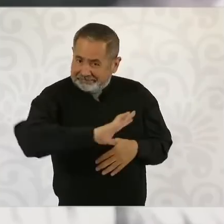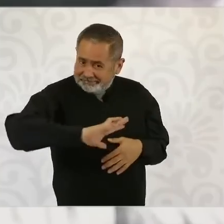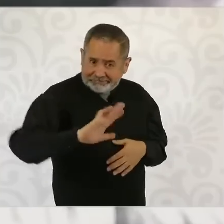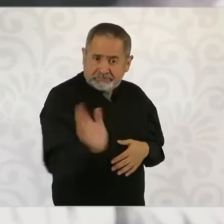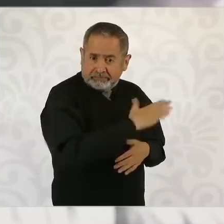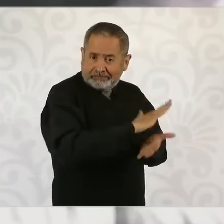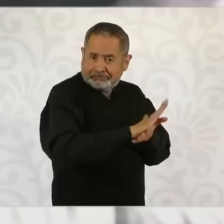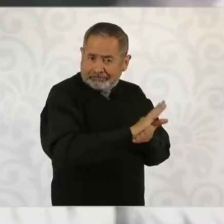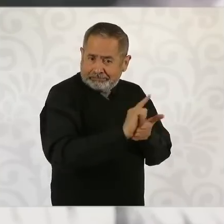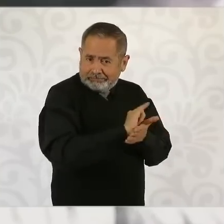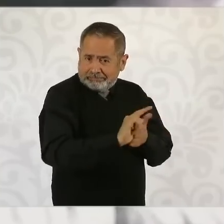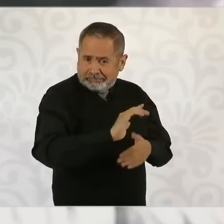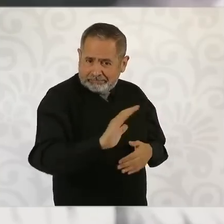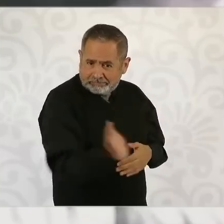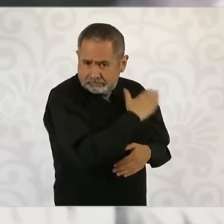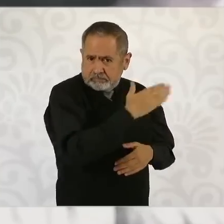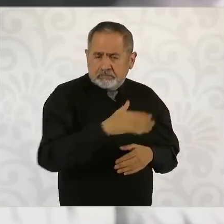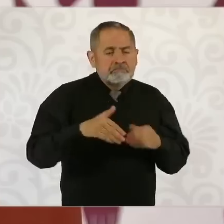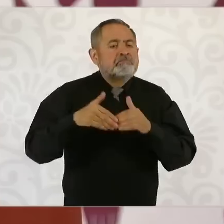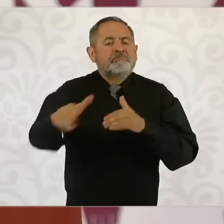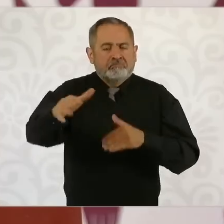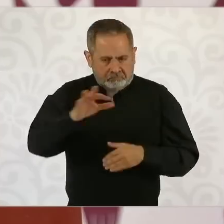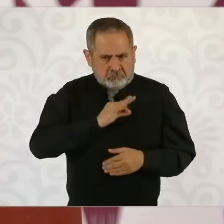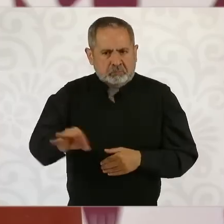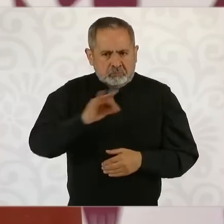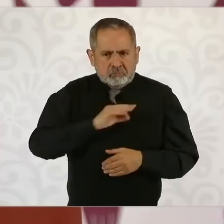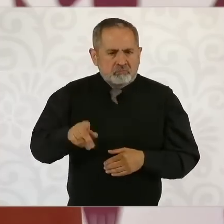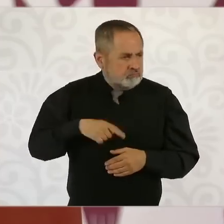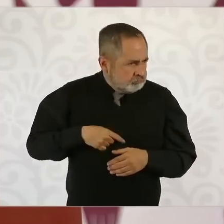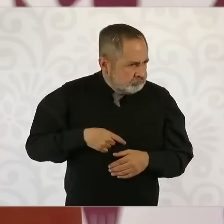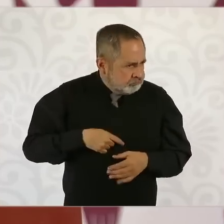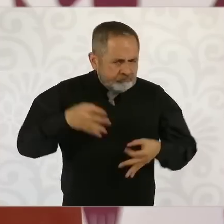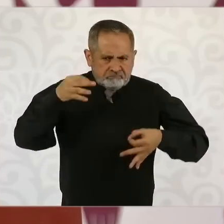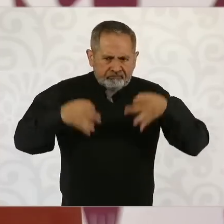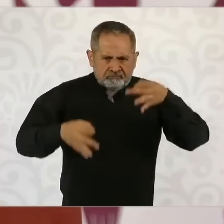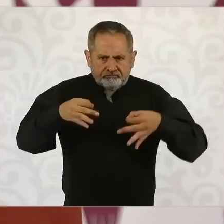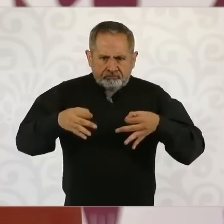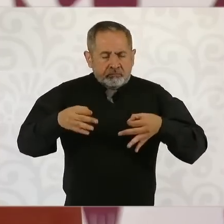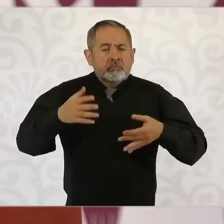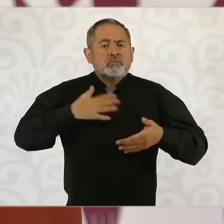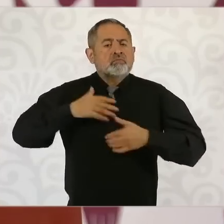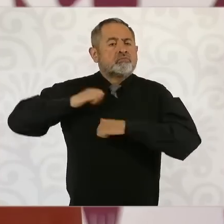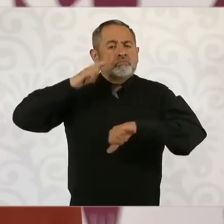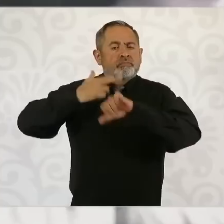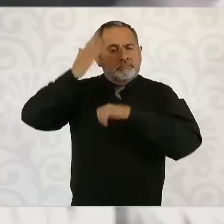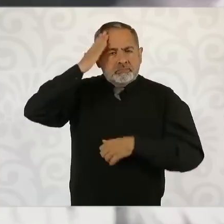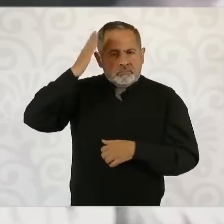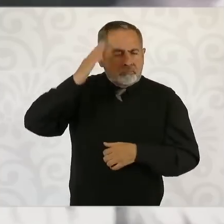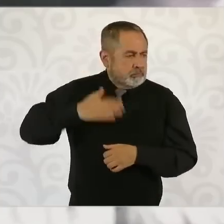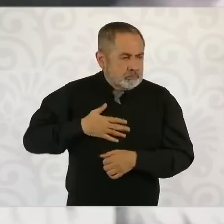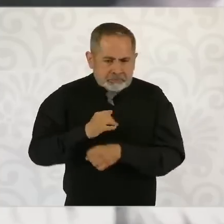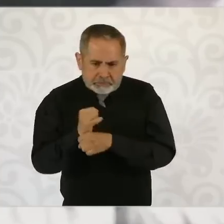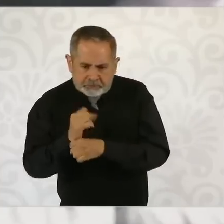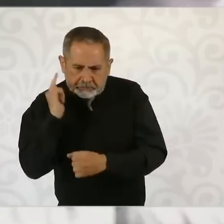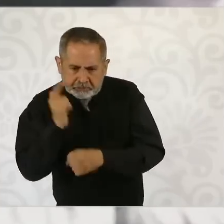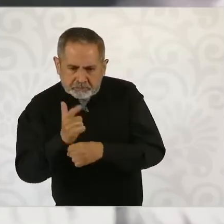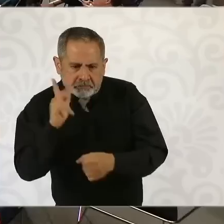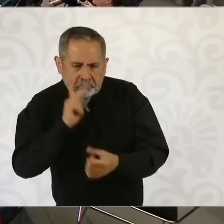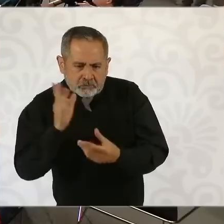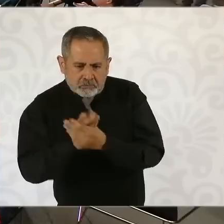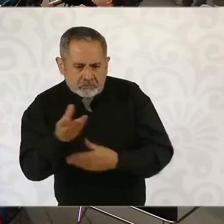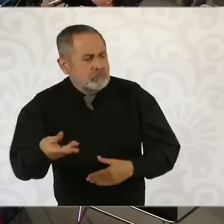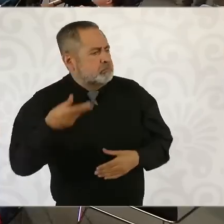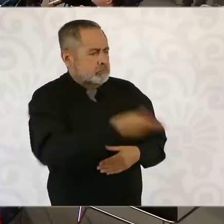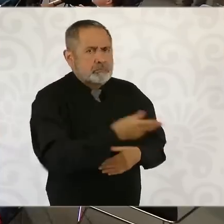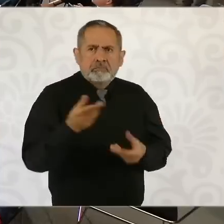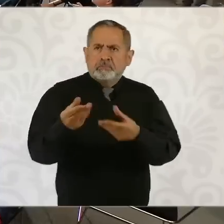fundamental, vamos a poder tener esa capacidad nosotros, no como autoridad, sino como víctimas. Aprovechando que está ahí